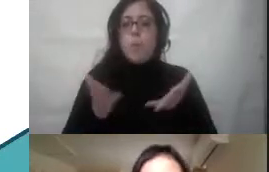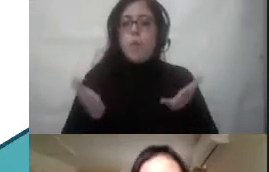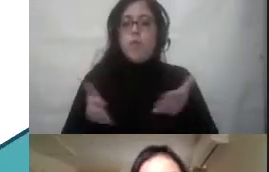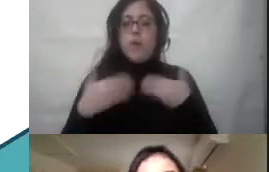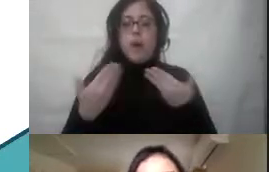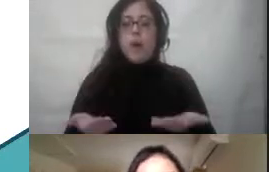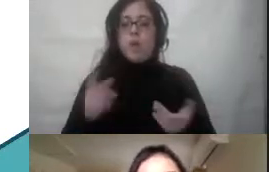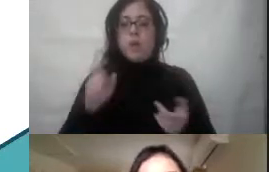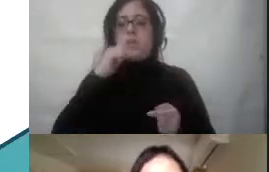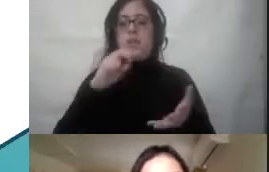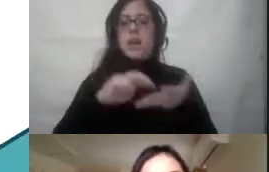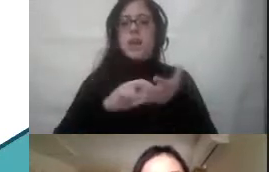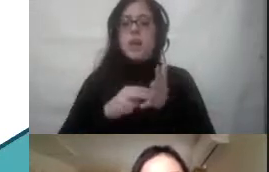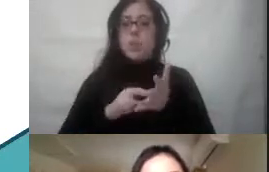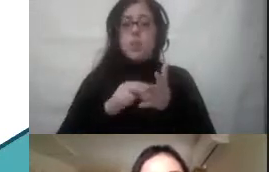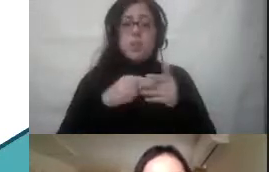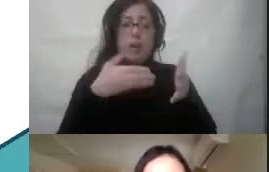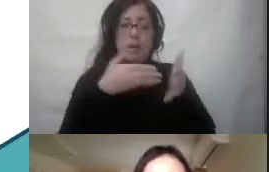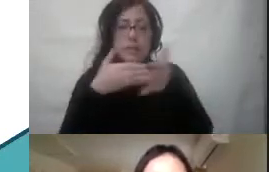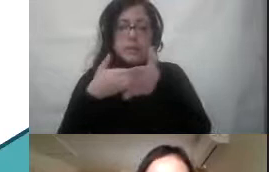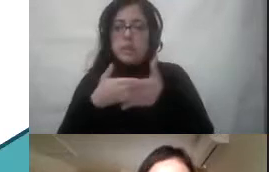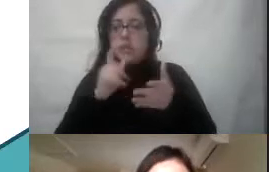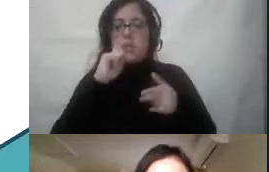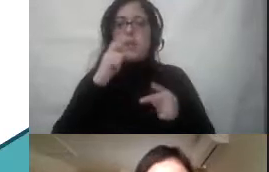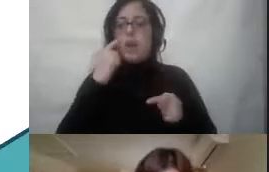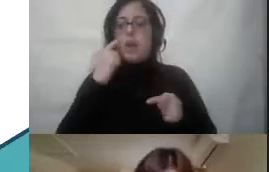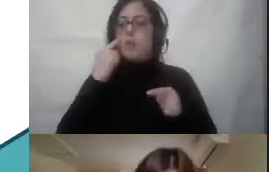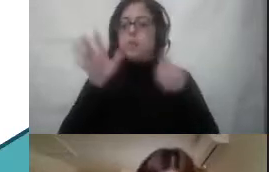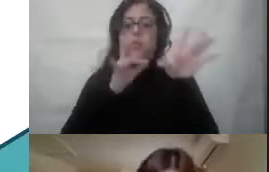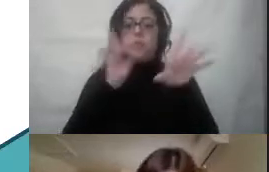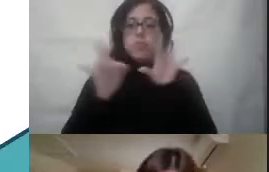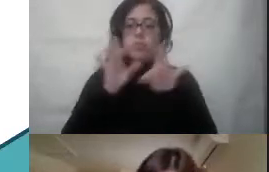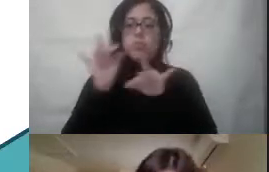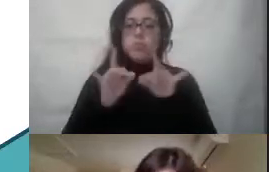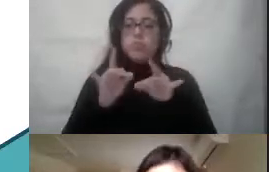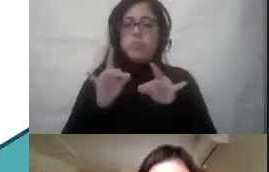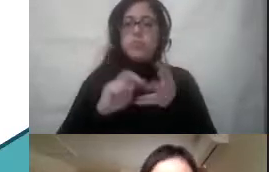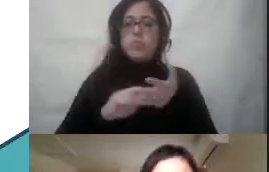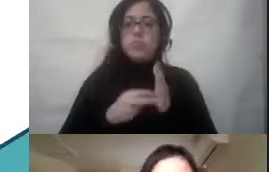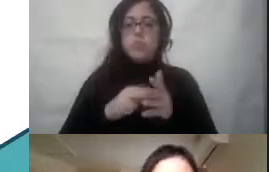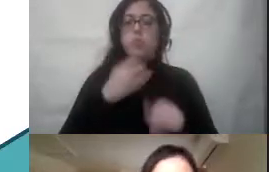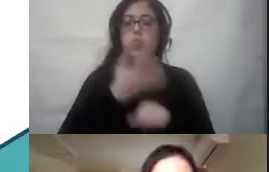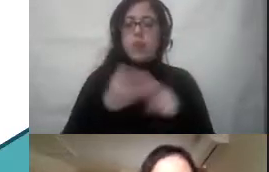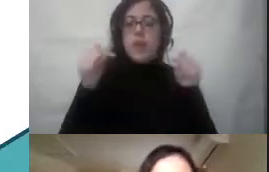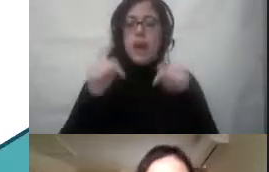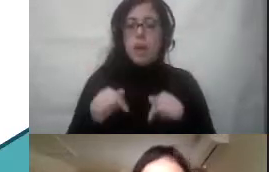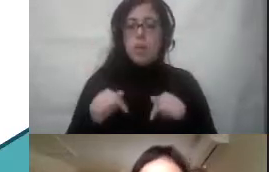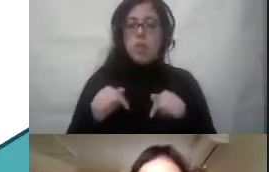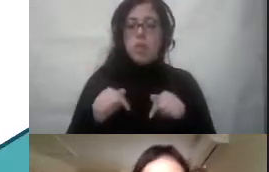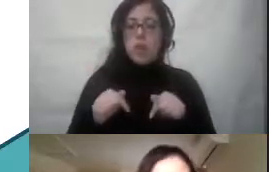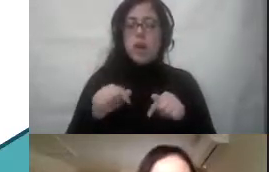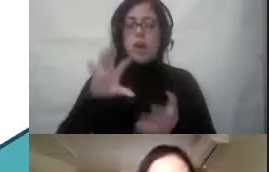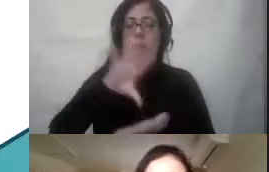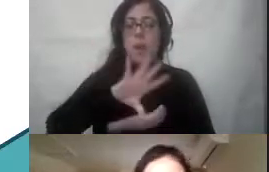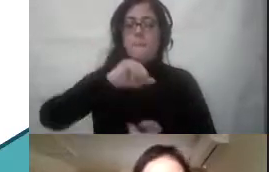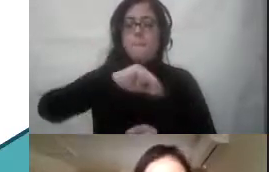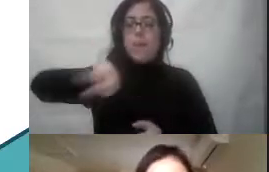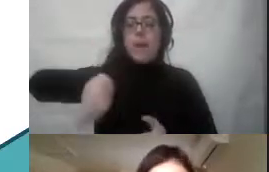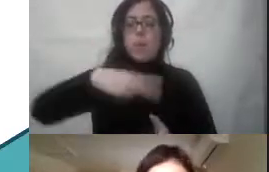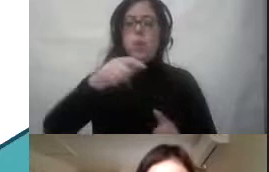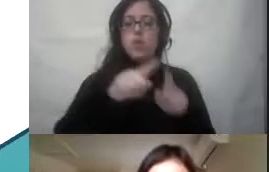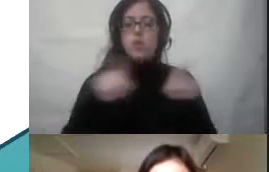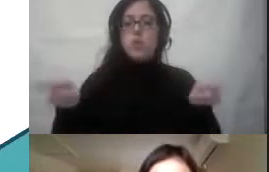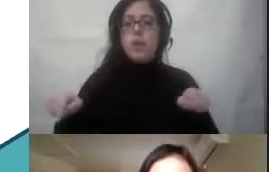la problematización también la usamos para reconocer el conflicto que existe en este momento en nuestro país, en las salas de